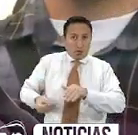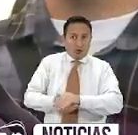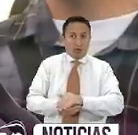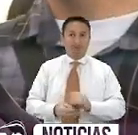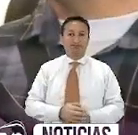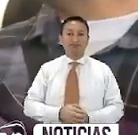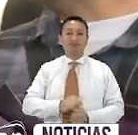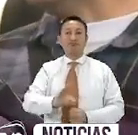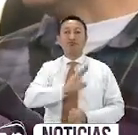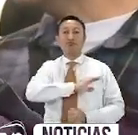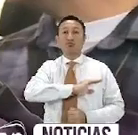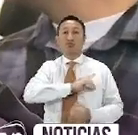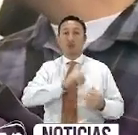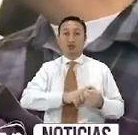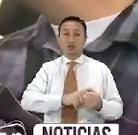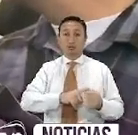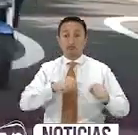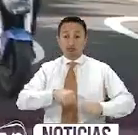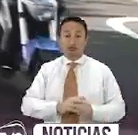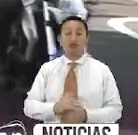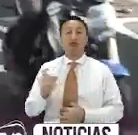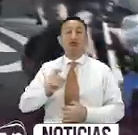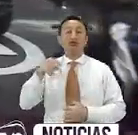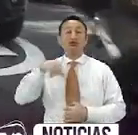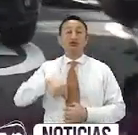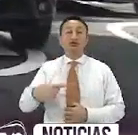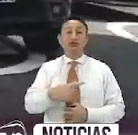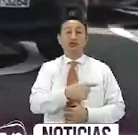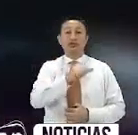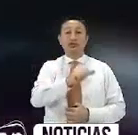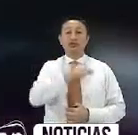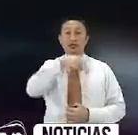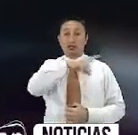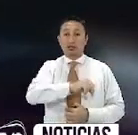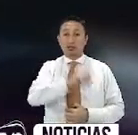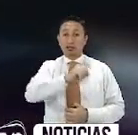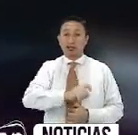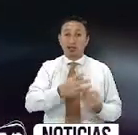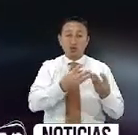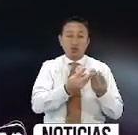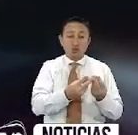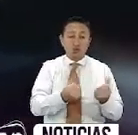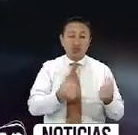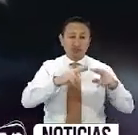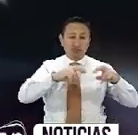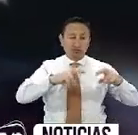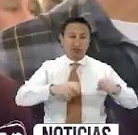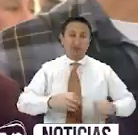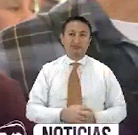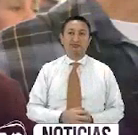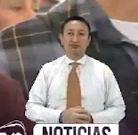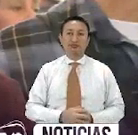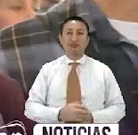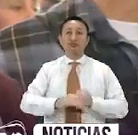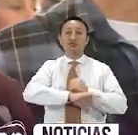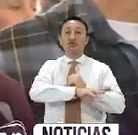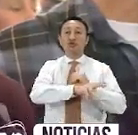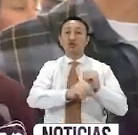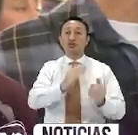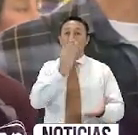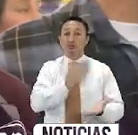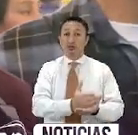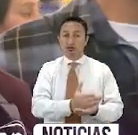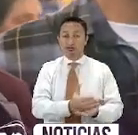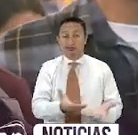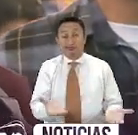el municipio de Quito se enfatiza en la necesidad de depurar a la Agencia Metropolitana de Tránsito de la corrupción. Mire, la corrupción tiene que ser